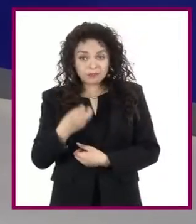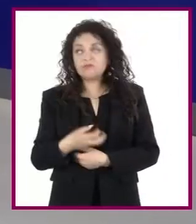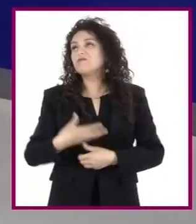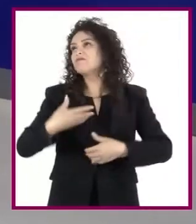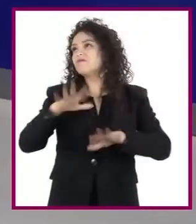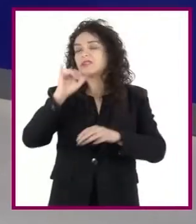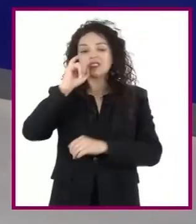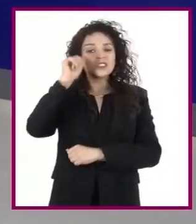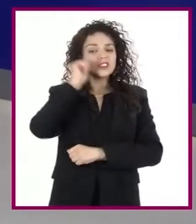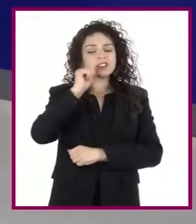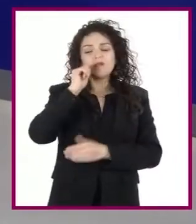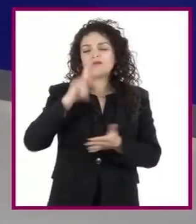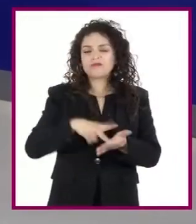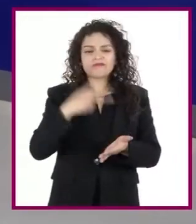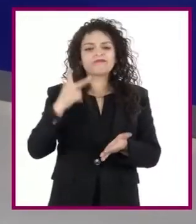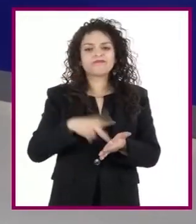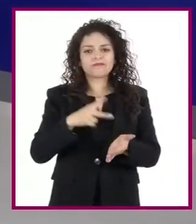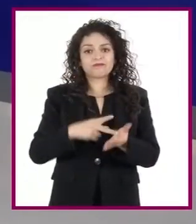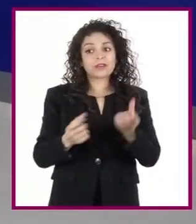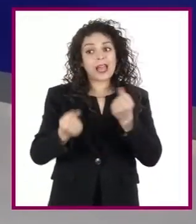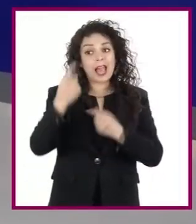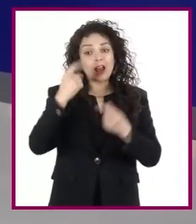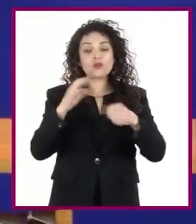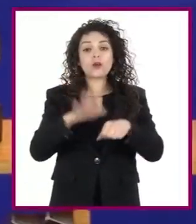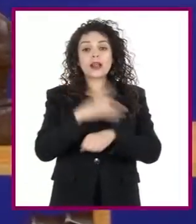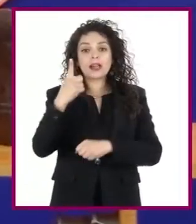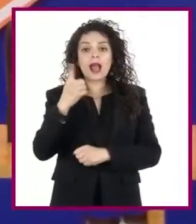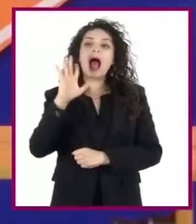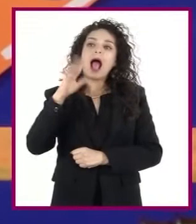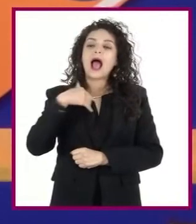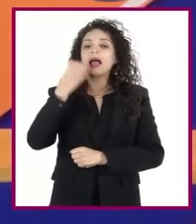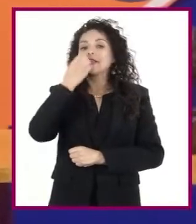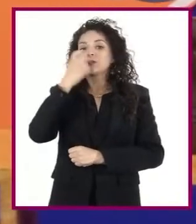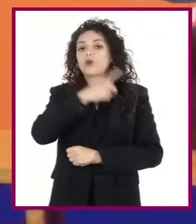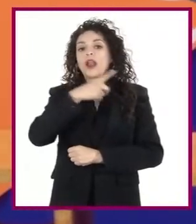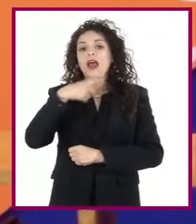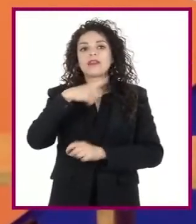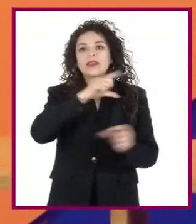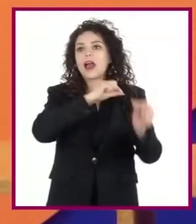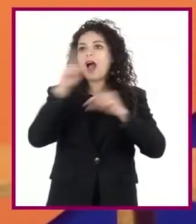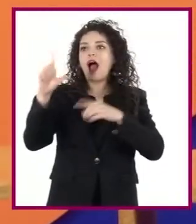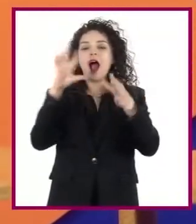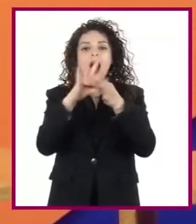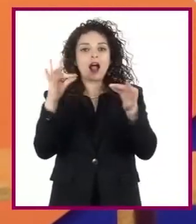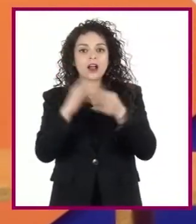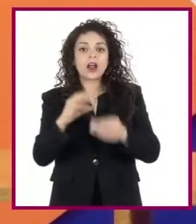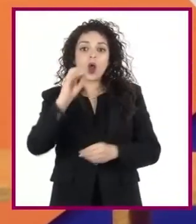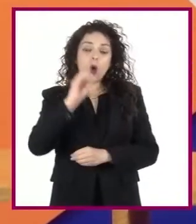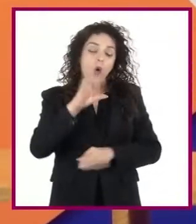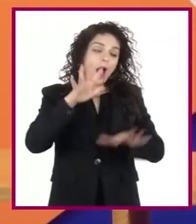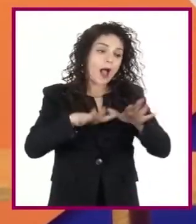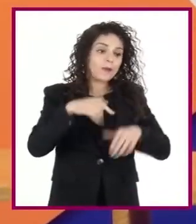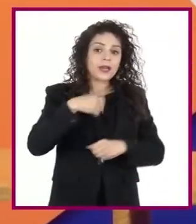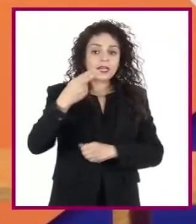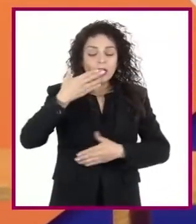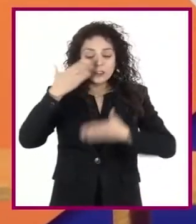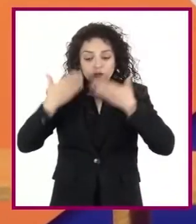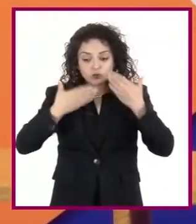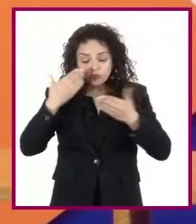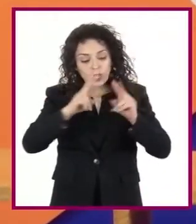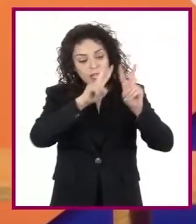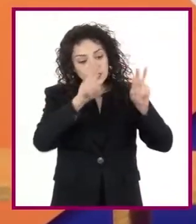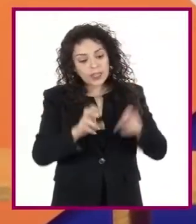veces. En algunas es porque debo exponer, en otras porque requiero estudiar un tema o materia para una